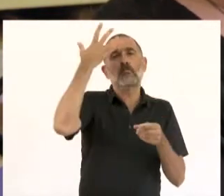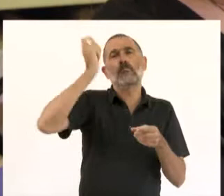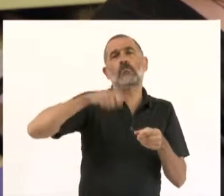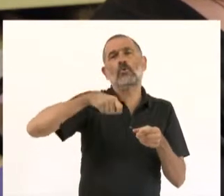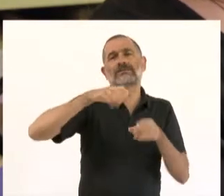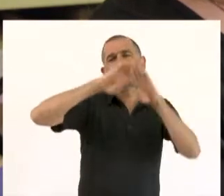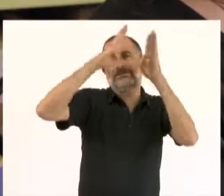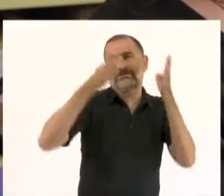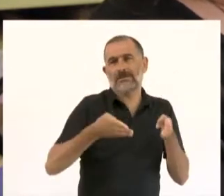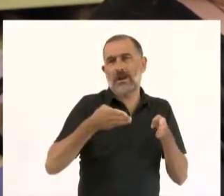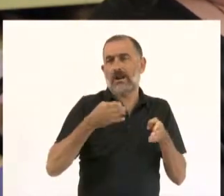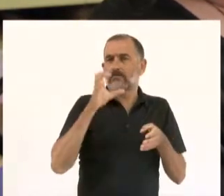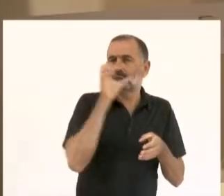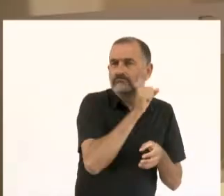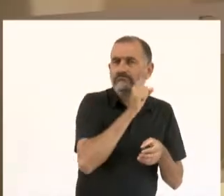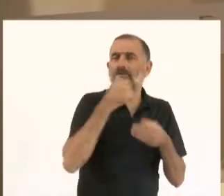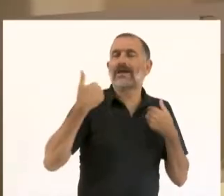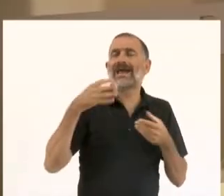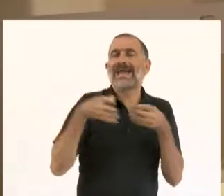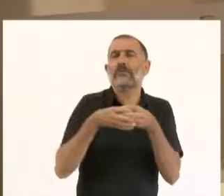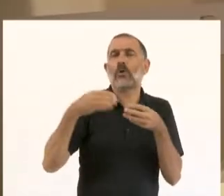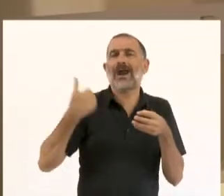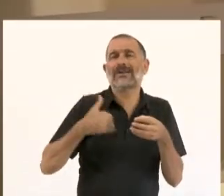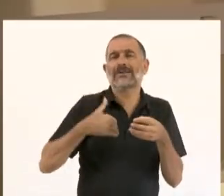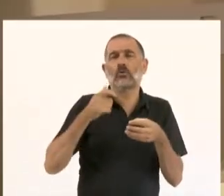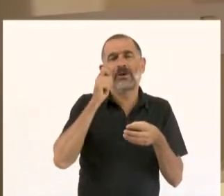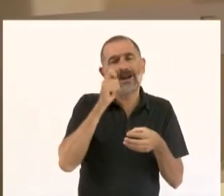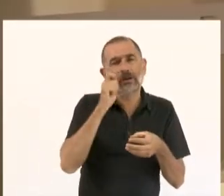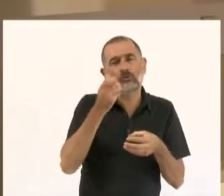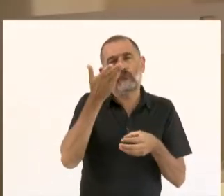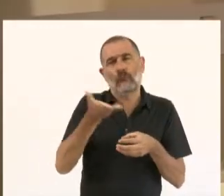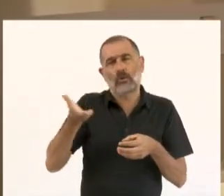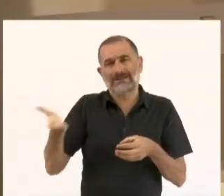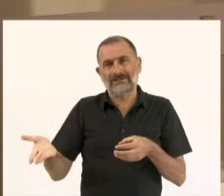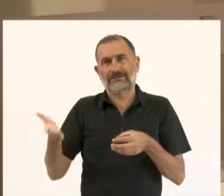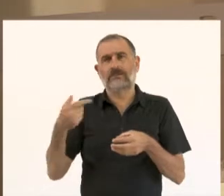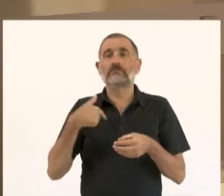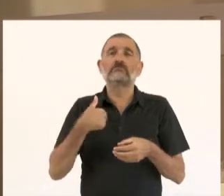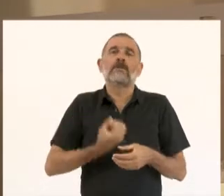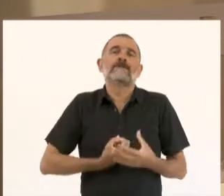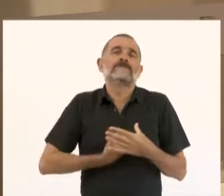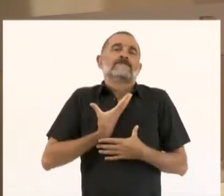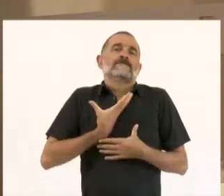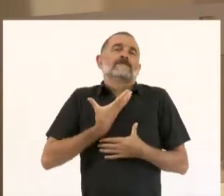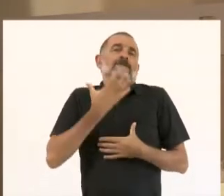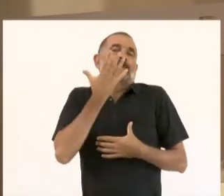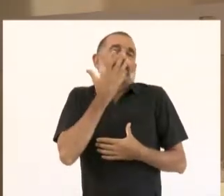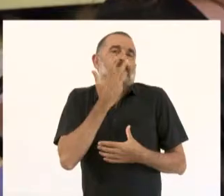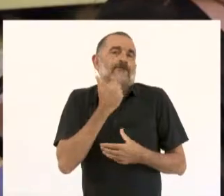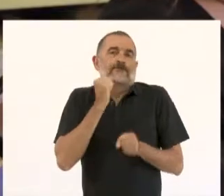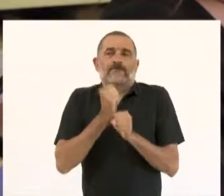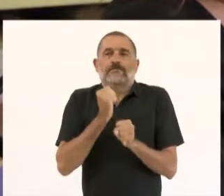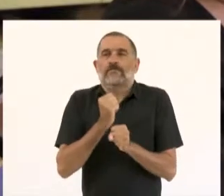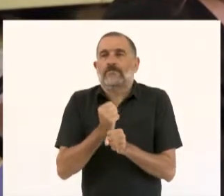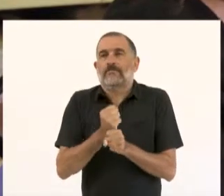provincia y el equipo argentino de Antropología Forense. Con respecto a la parte emocional, bueno, uno trabaja con la muerte, está un